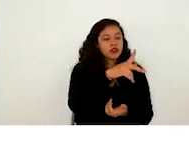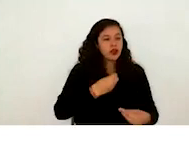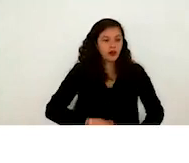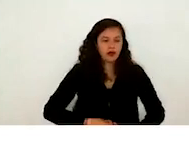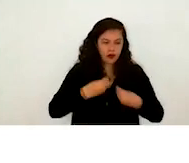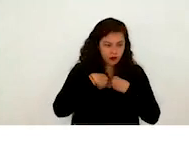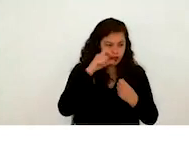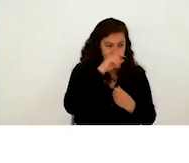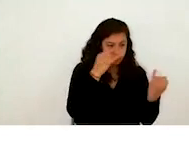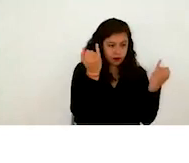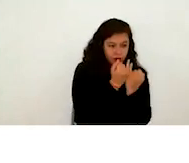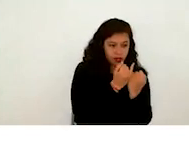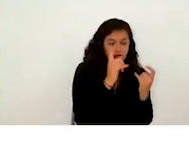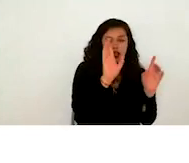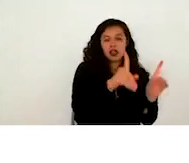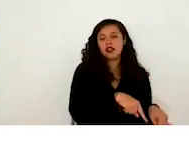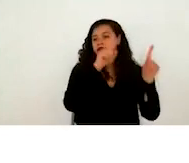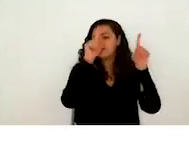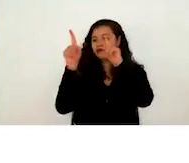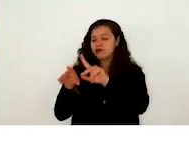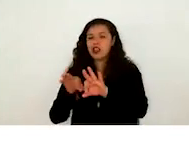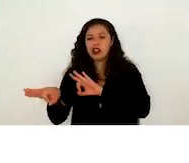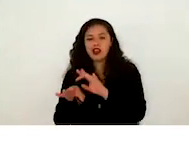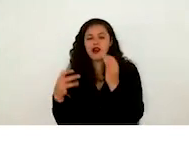créanme lo son en el trabajo